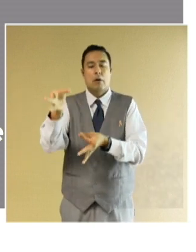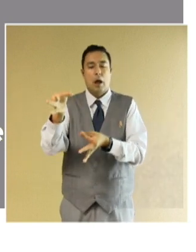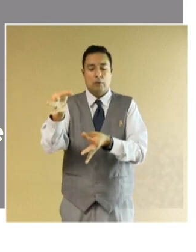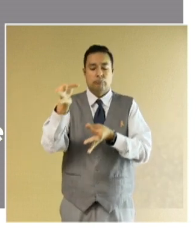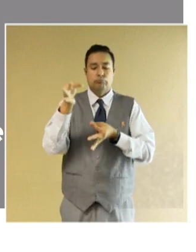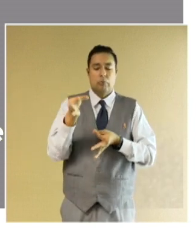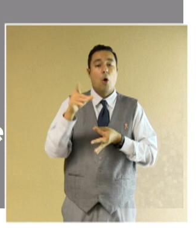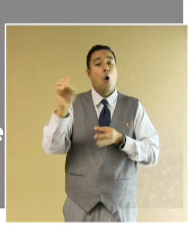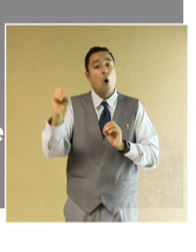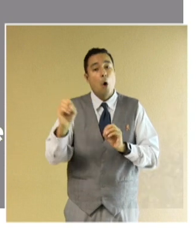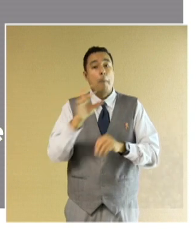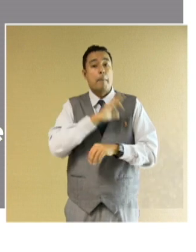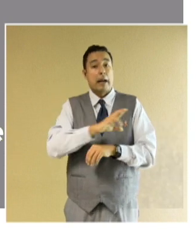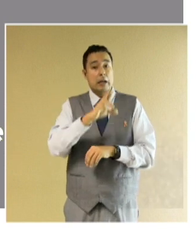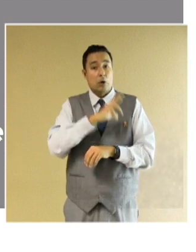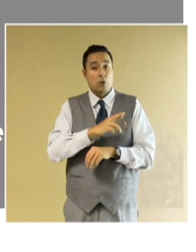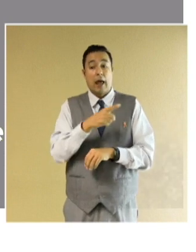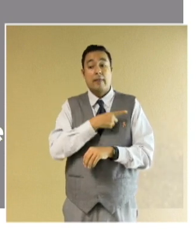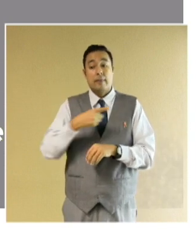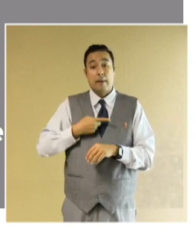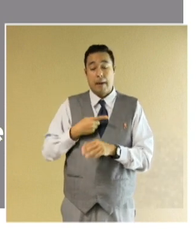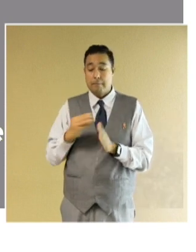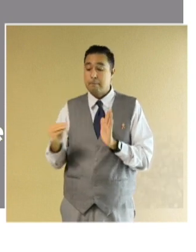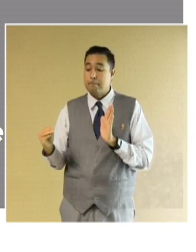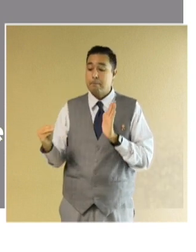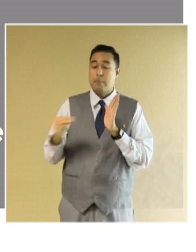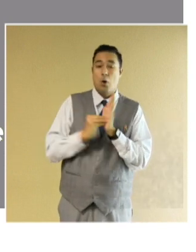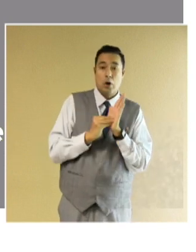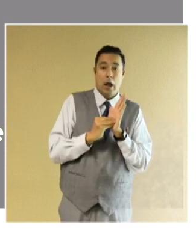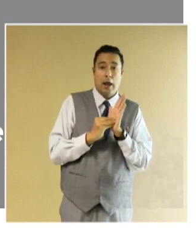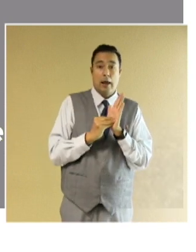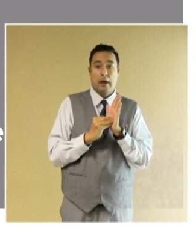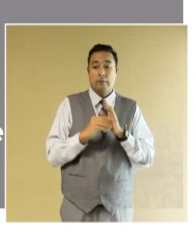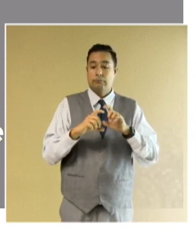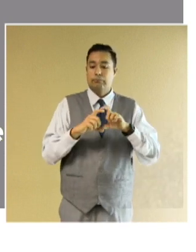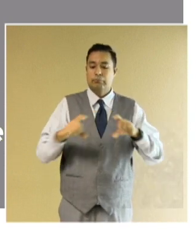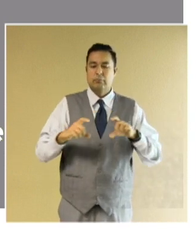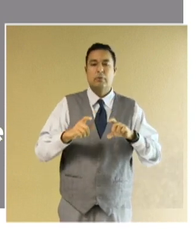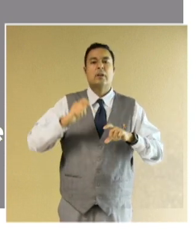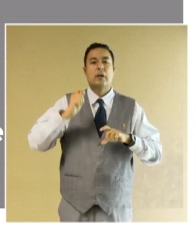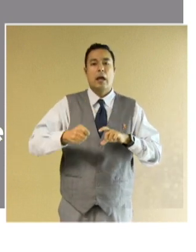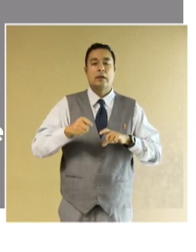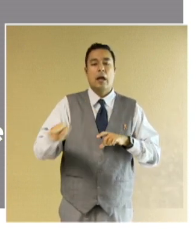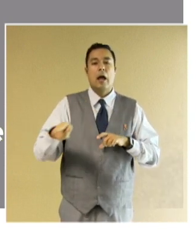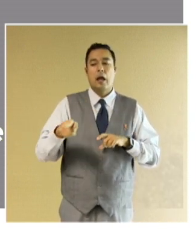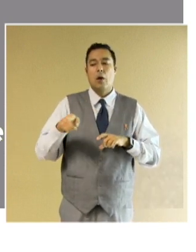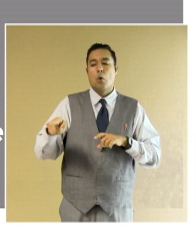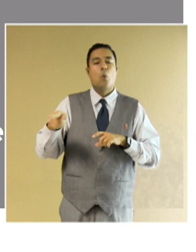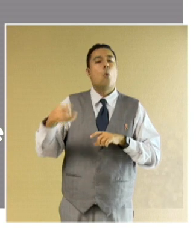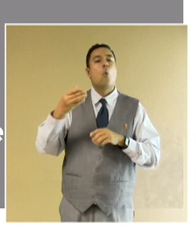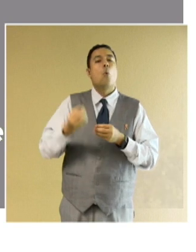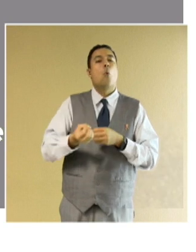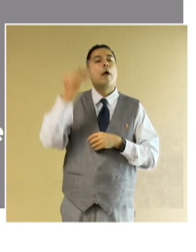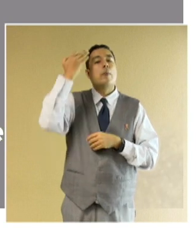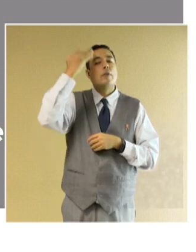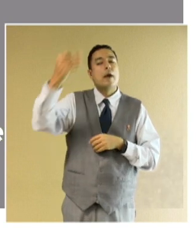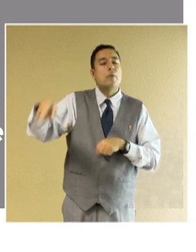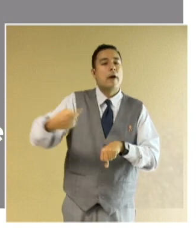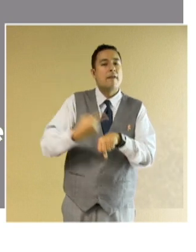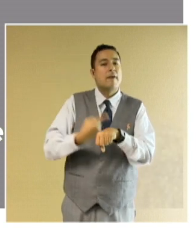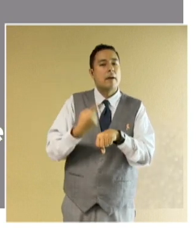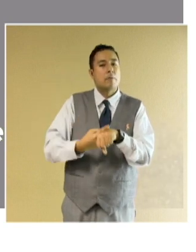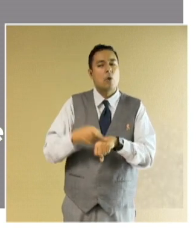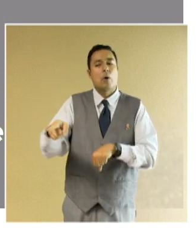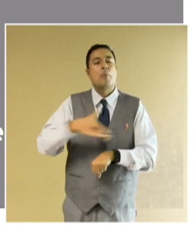particular deben de llevar una nota con con estipulando la antigüedad del padecimiento y los signos